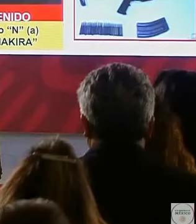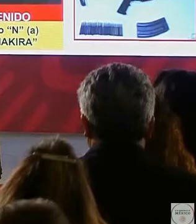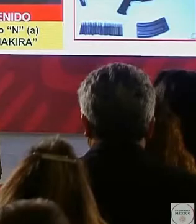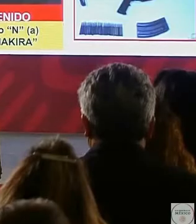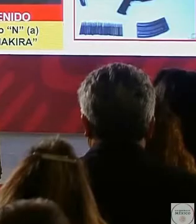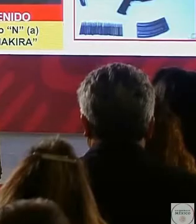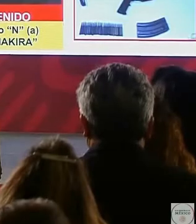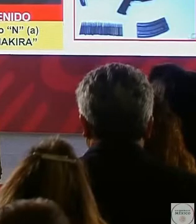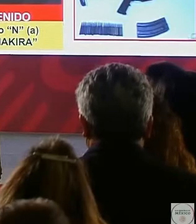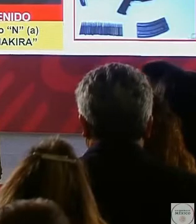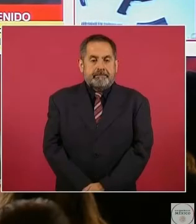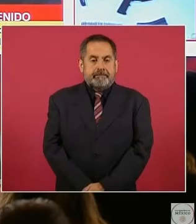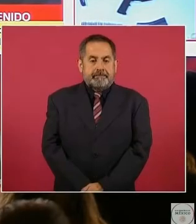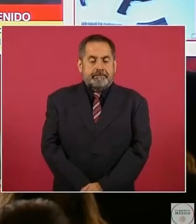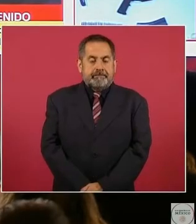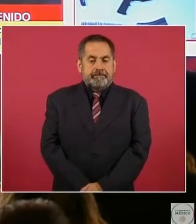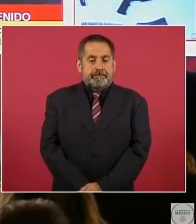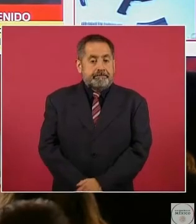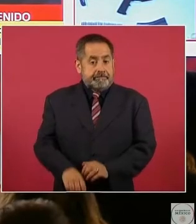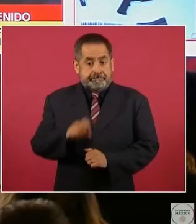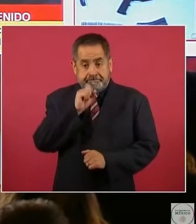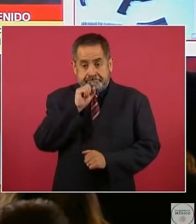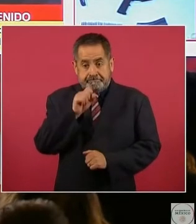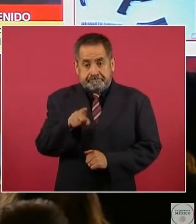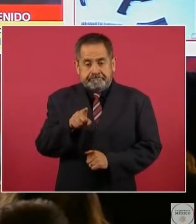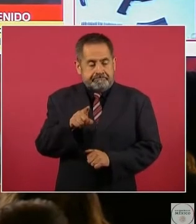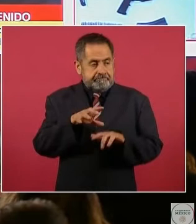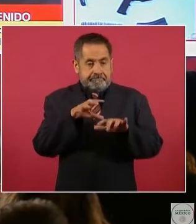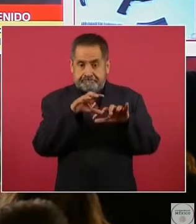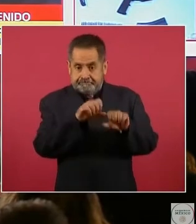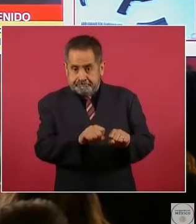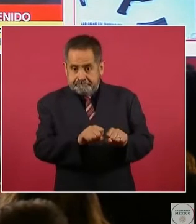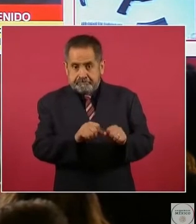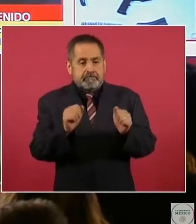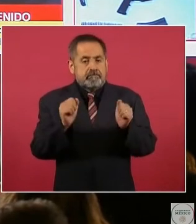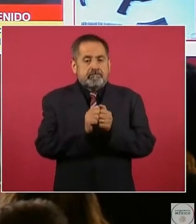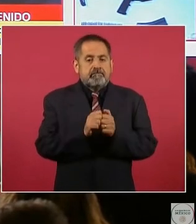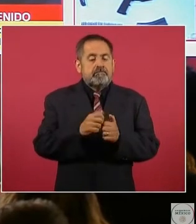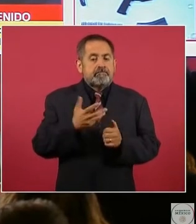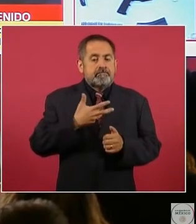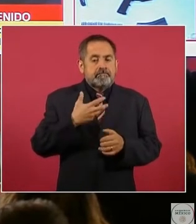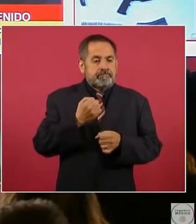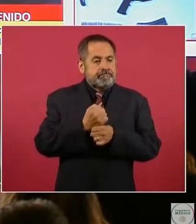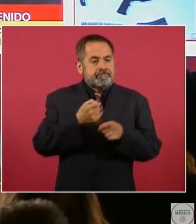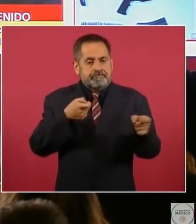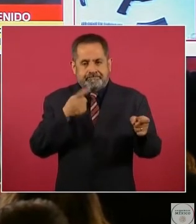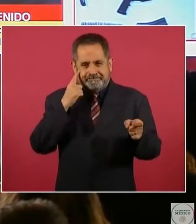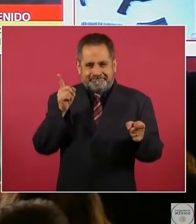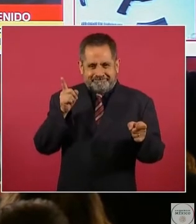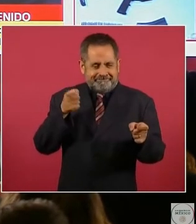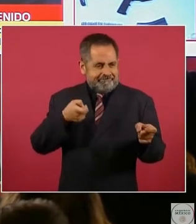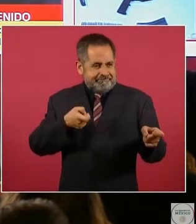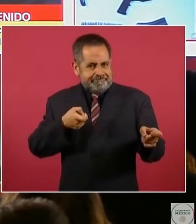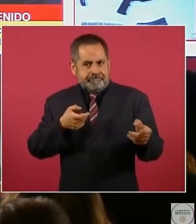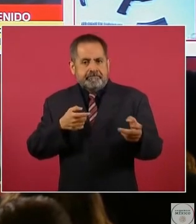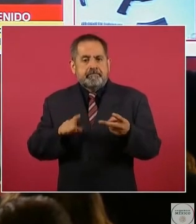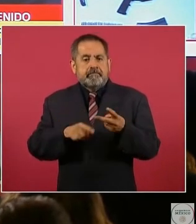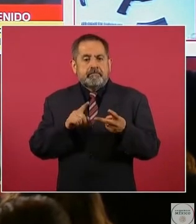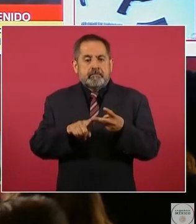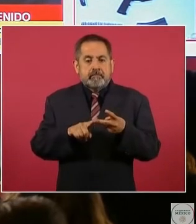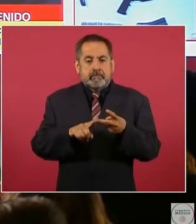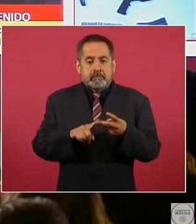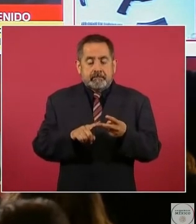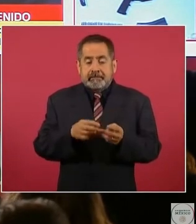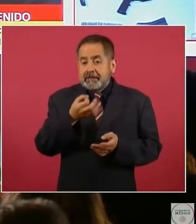referidos además se le detuvo con un alma con un arma larga y 2018